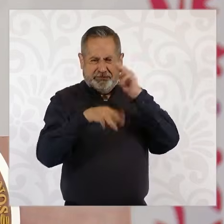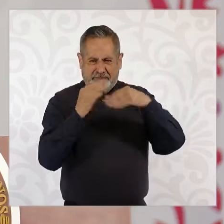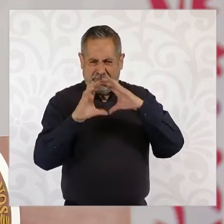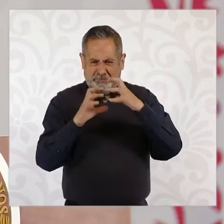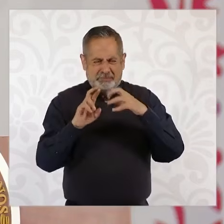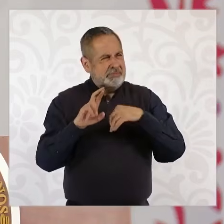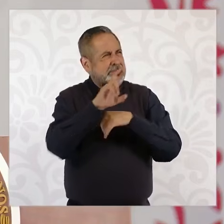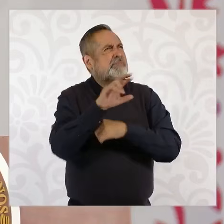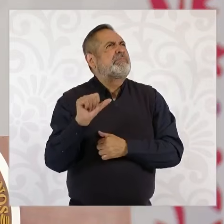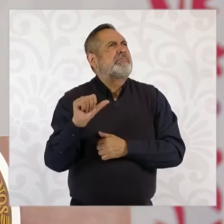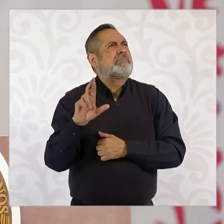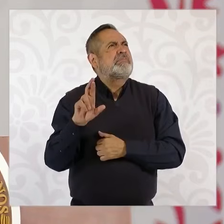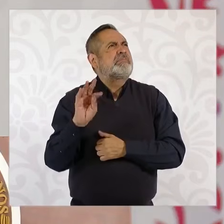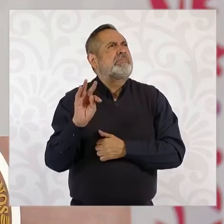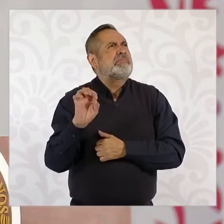Artemis se llama, ¿no?